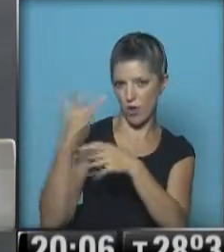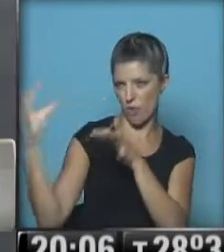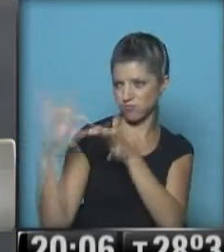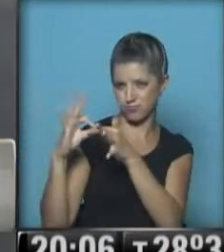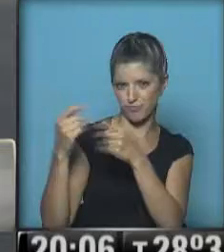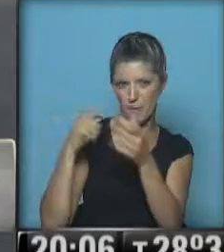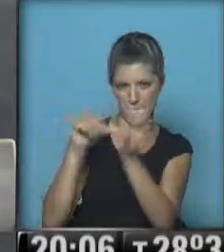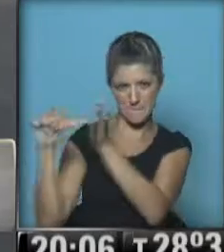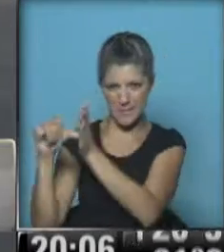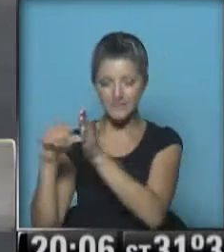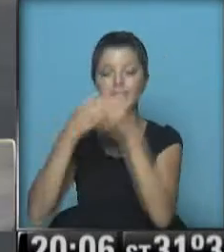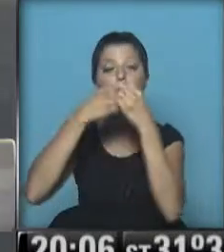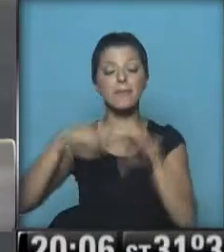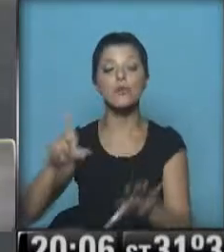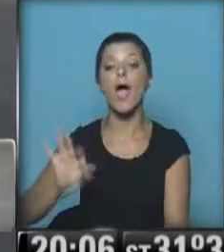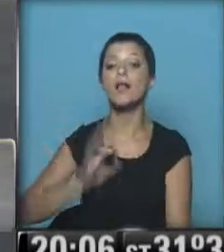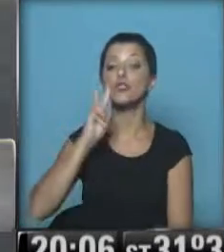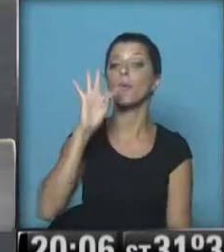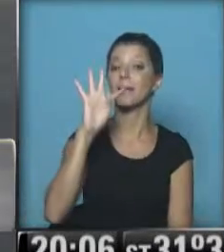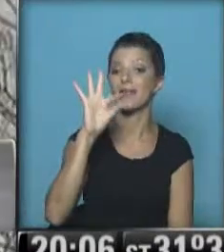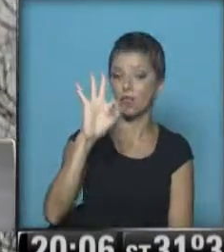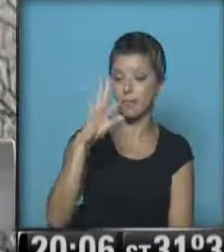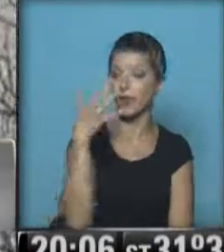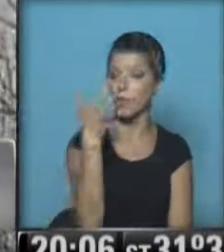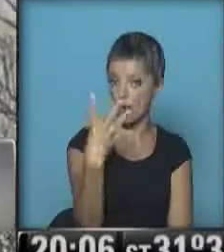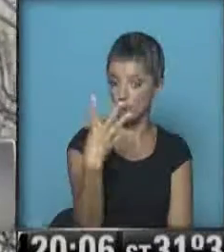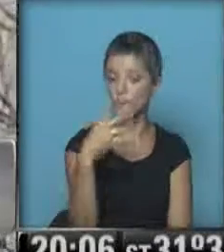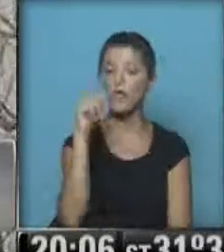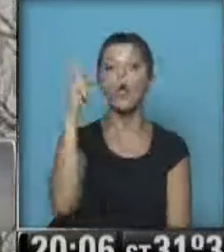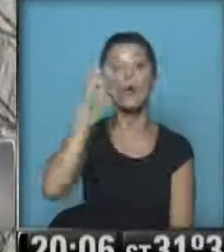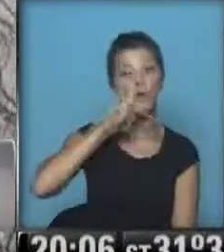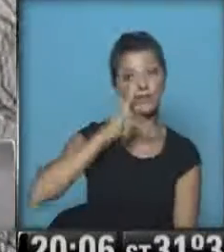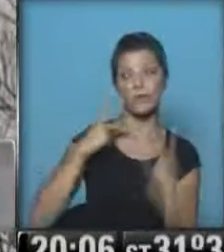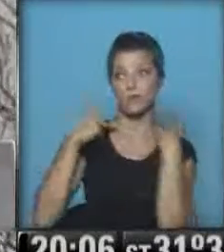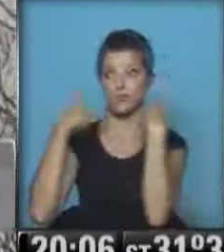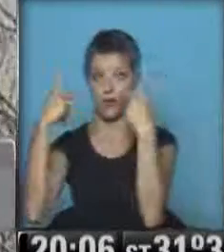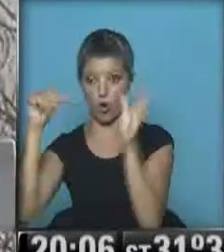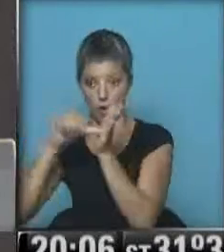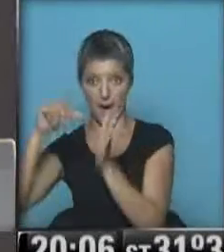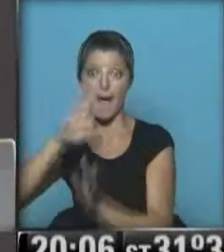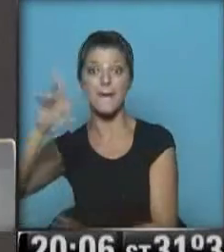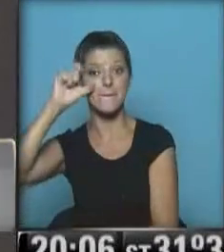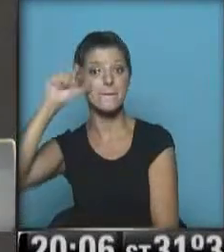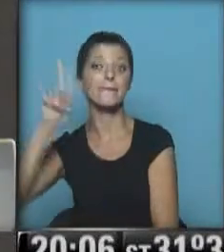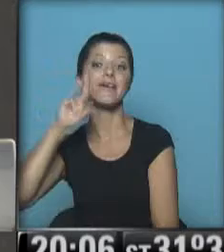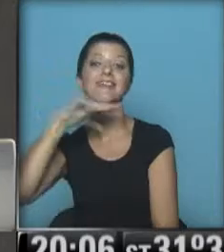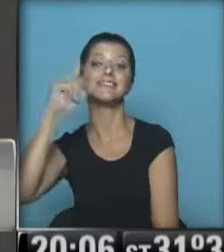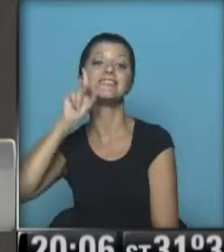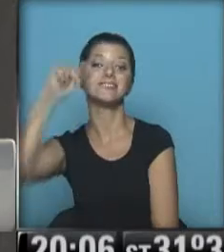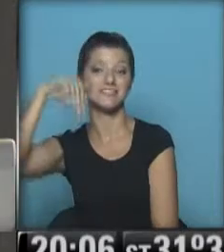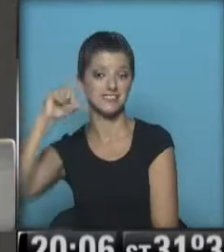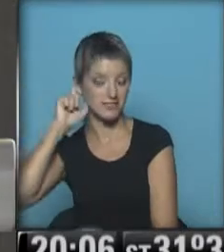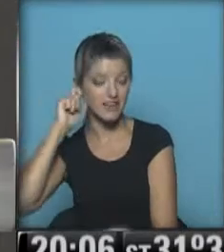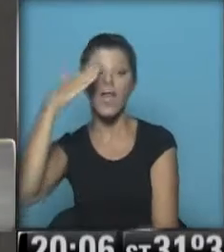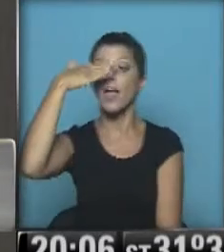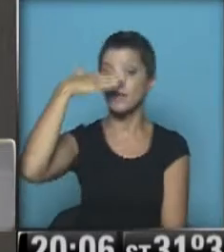China comenzó a gestarse en el año 2004 con la visita de Néstor Kirchner aquí a Beijing y se terminó de consolidar